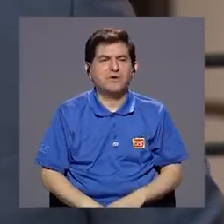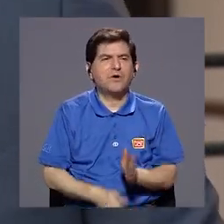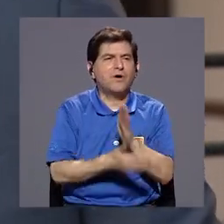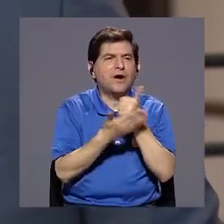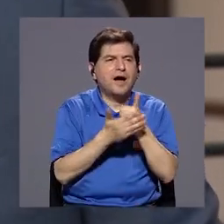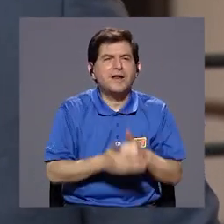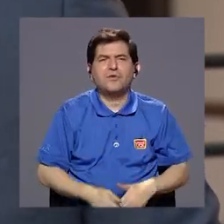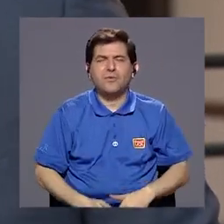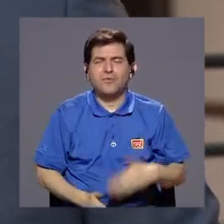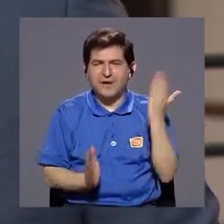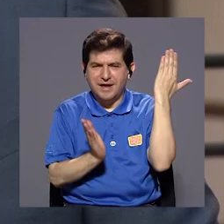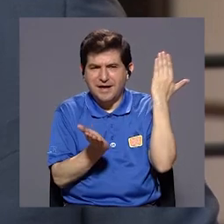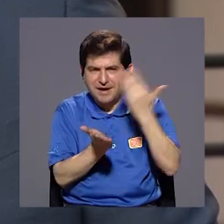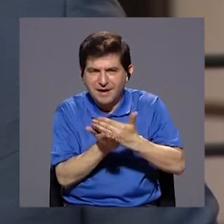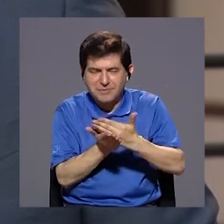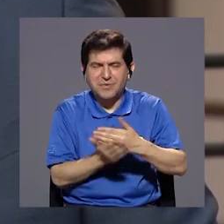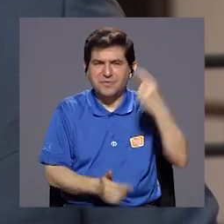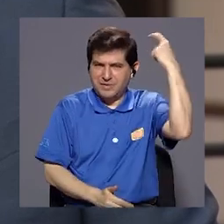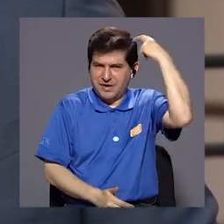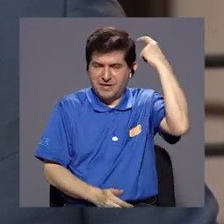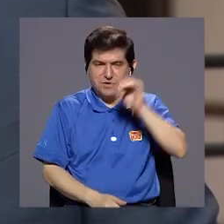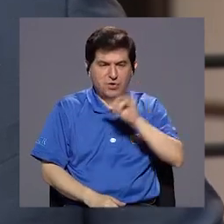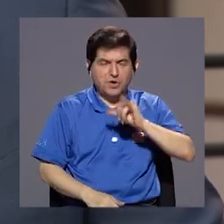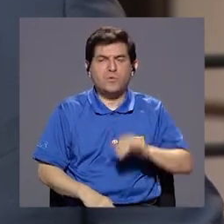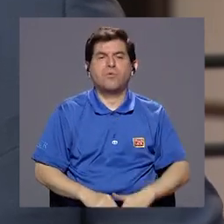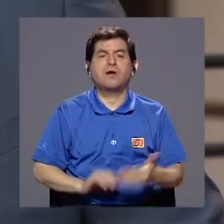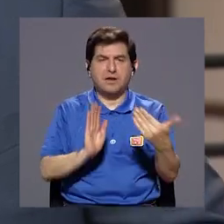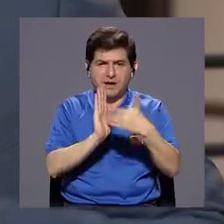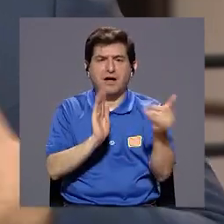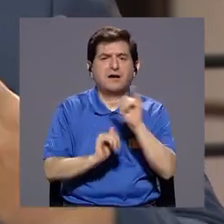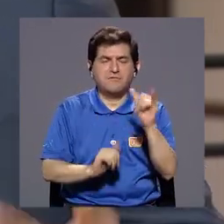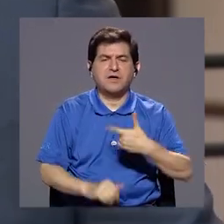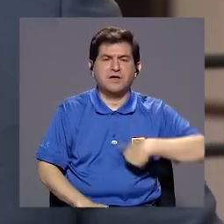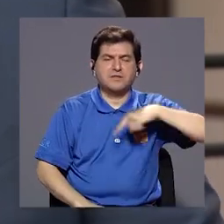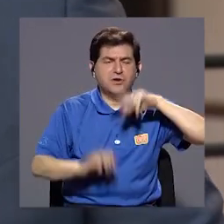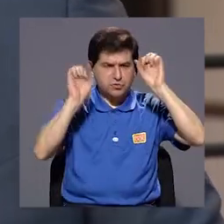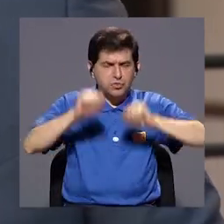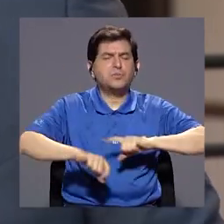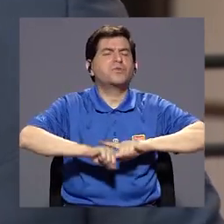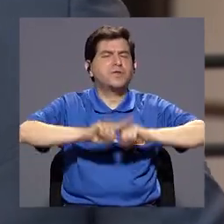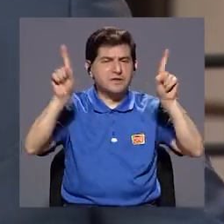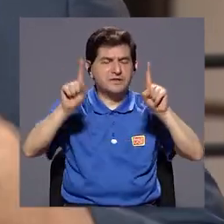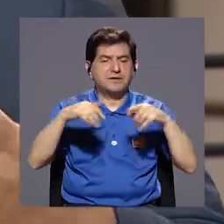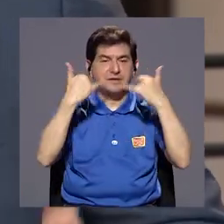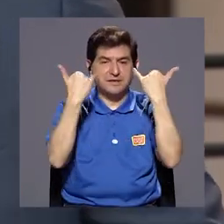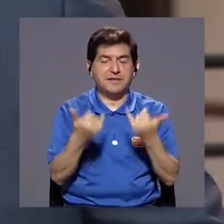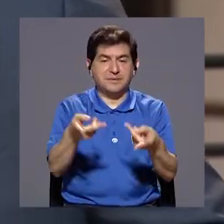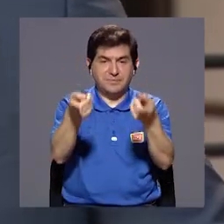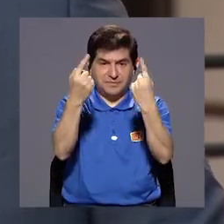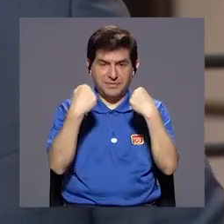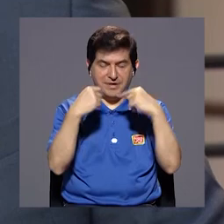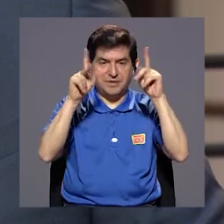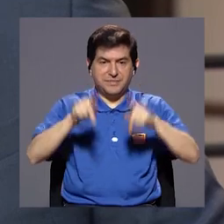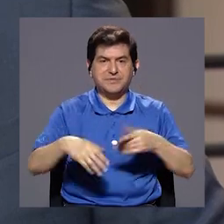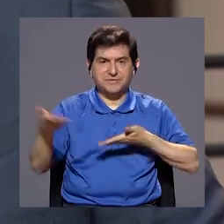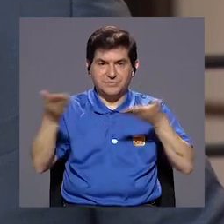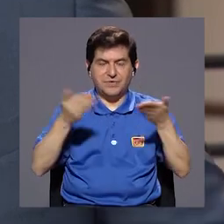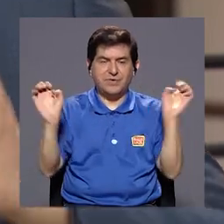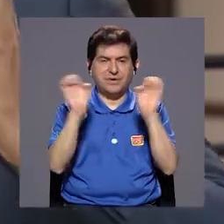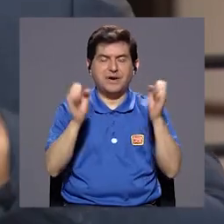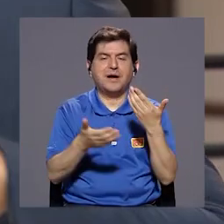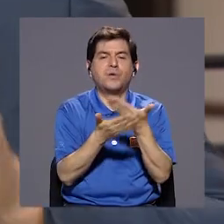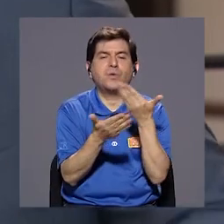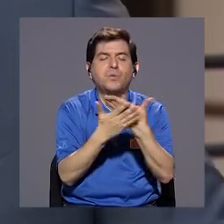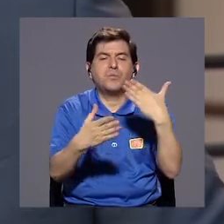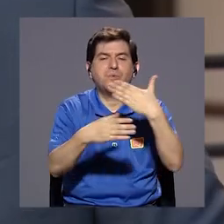lesiones cerebrales pueden generar alteraciones en la movilidad de la cara. Eso nosotros clínicamente lo podemos diferenciar cuando el paciente llega al servicio de emergencias con